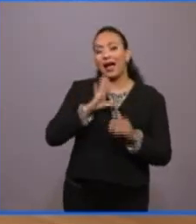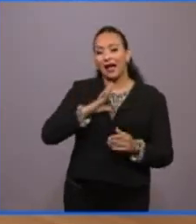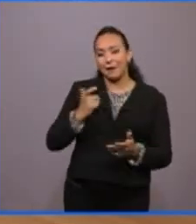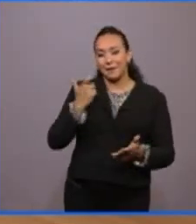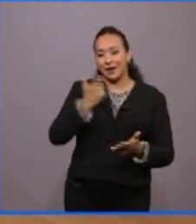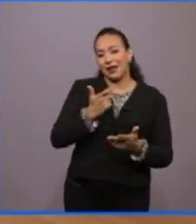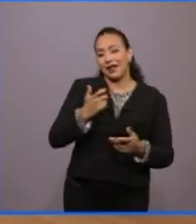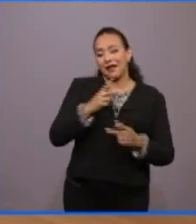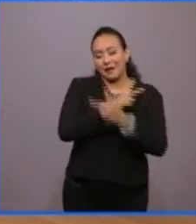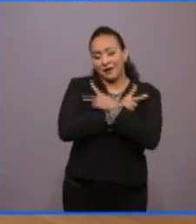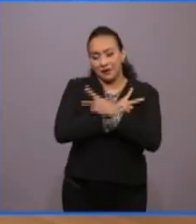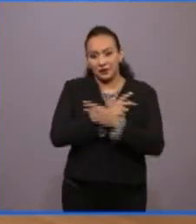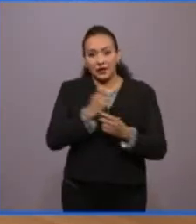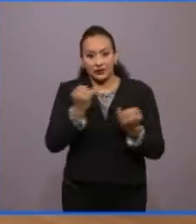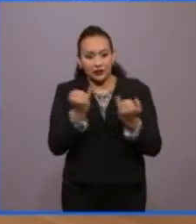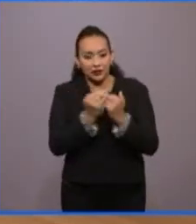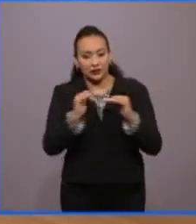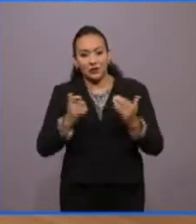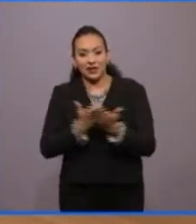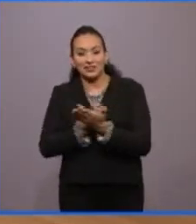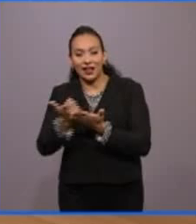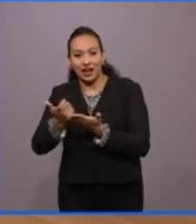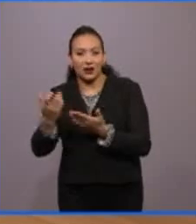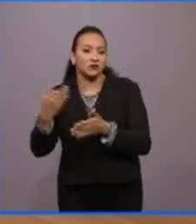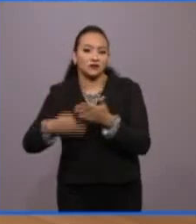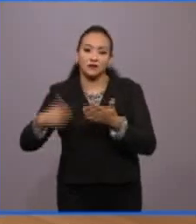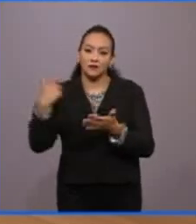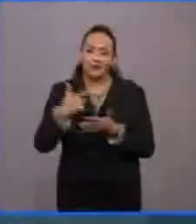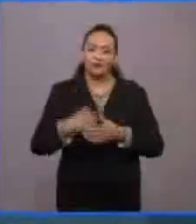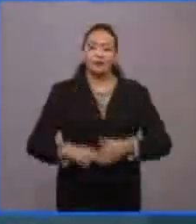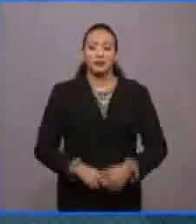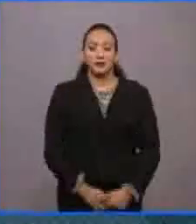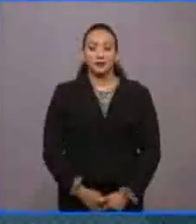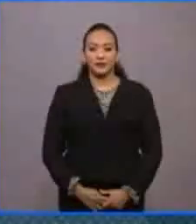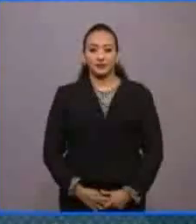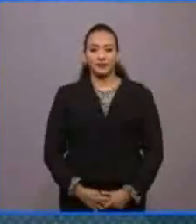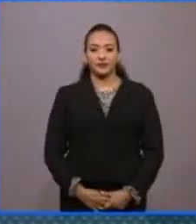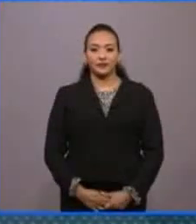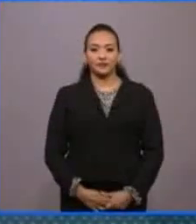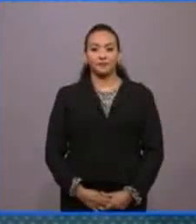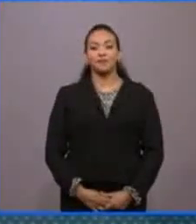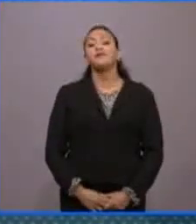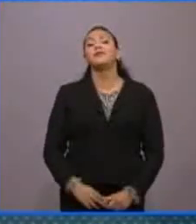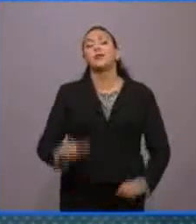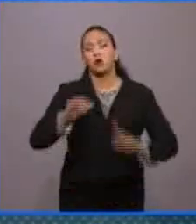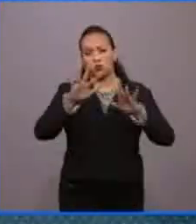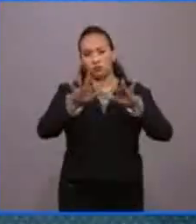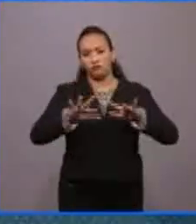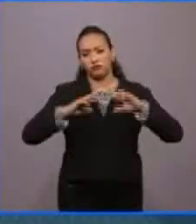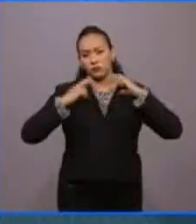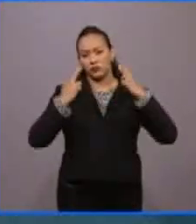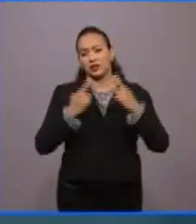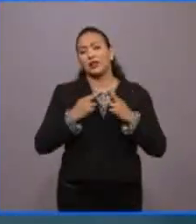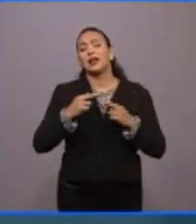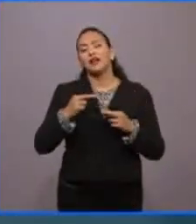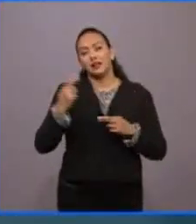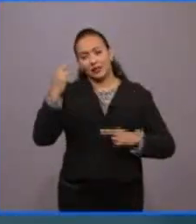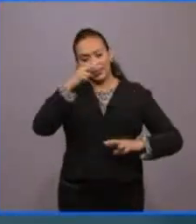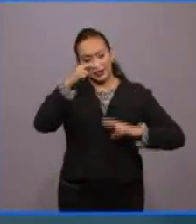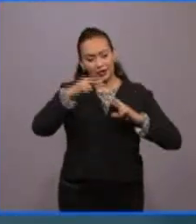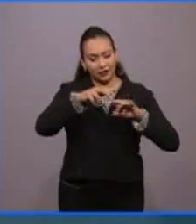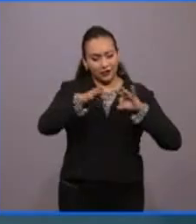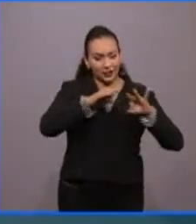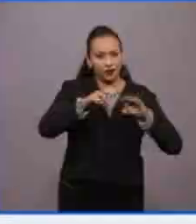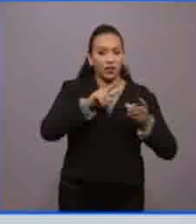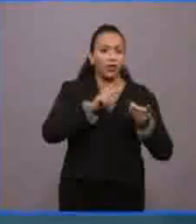injustificado, mismos que se equiparan a salarios caídos. El Pleno Regional en materias penal y de trabajo